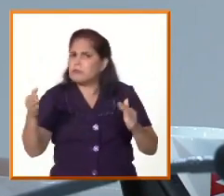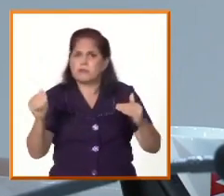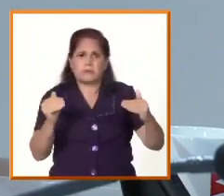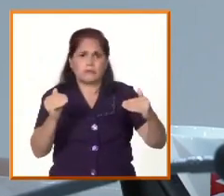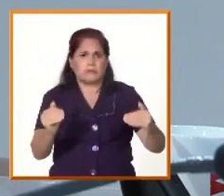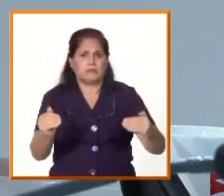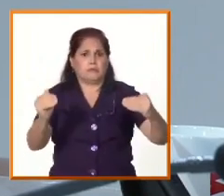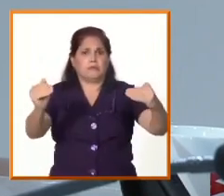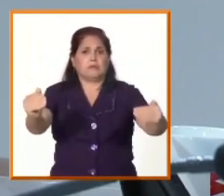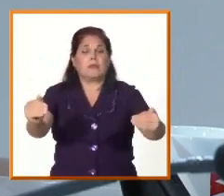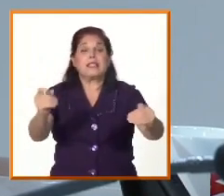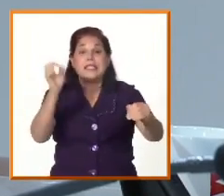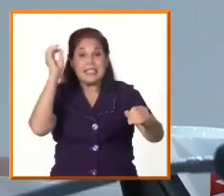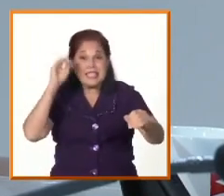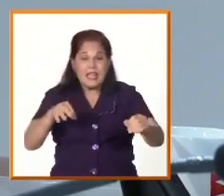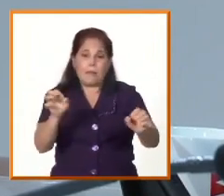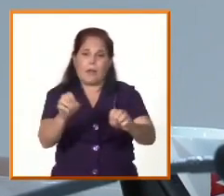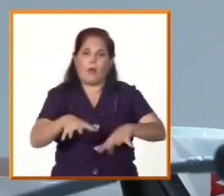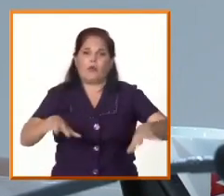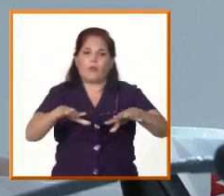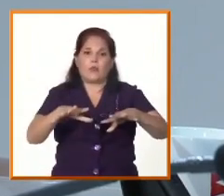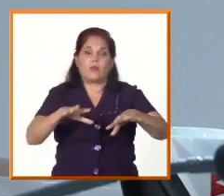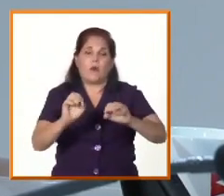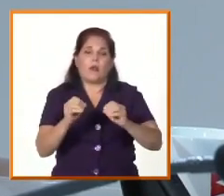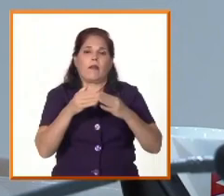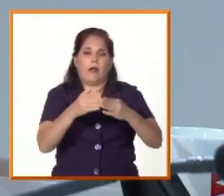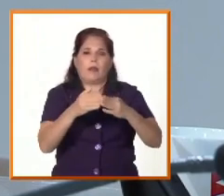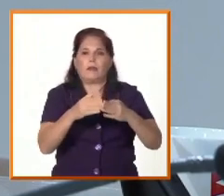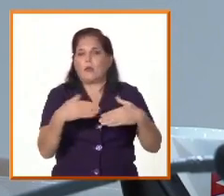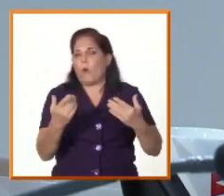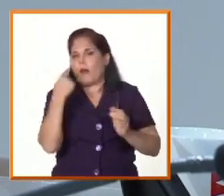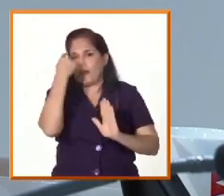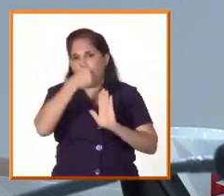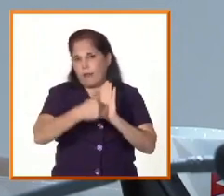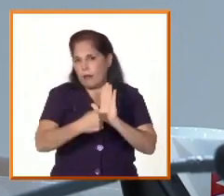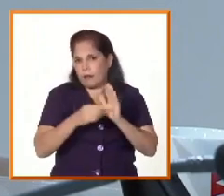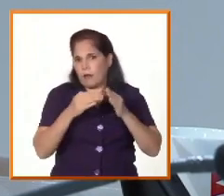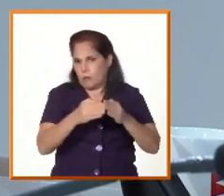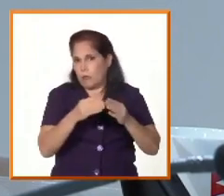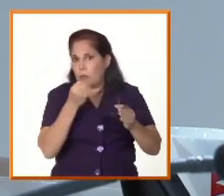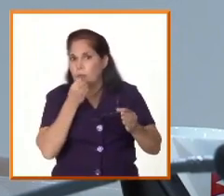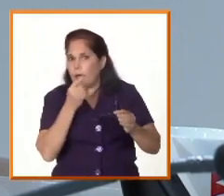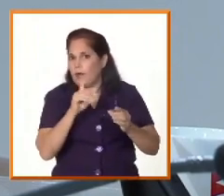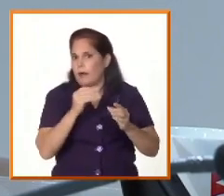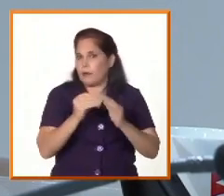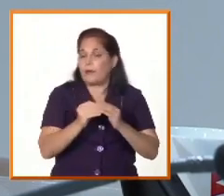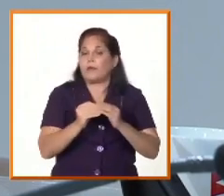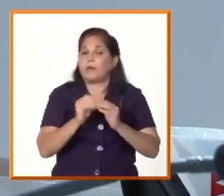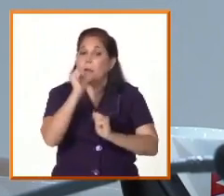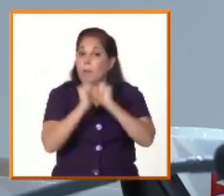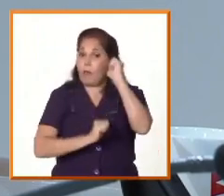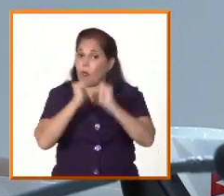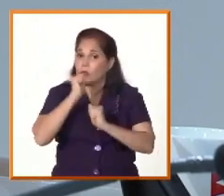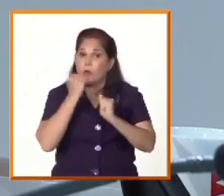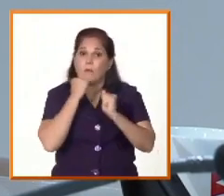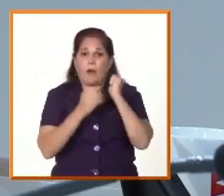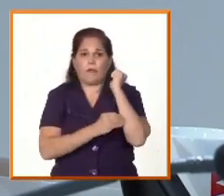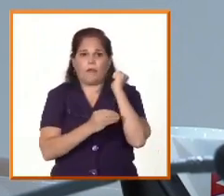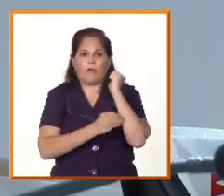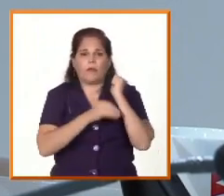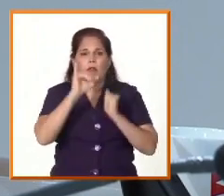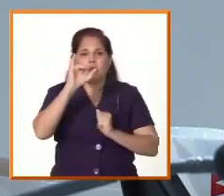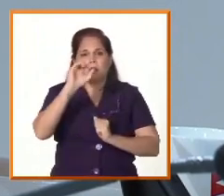teniendo en cuenta las condiciones las características de sus embarcaciones incrementar la potencia de los motores también hasta 60